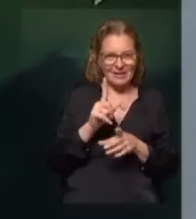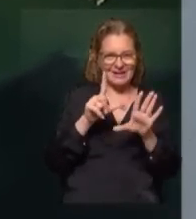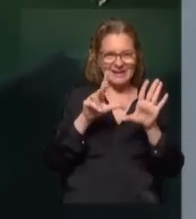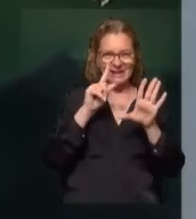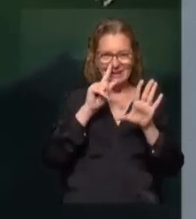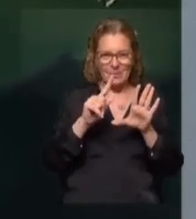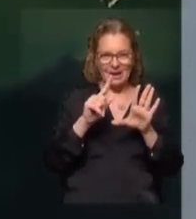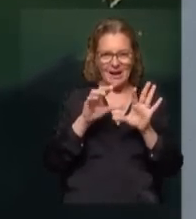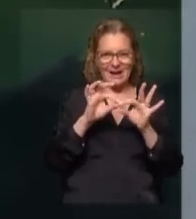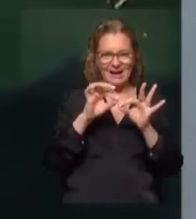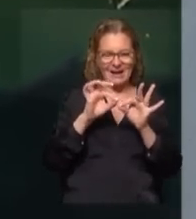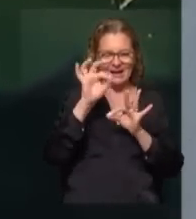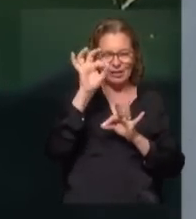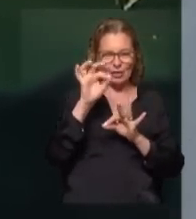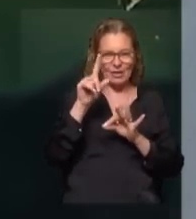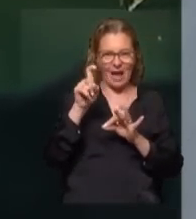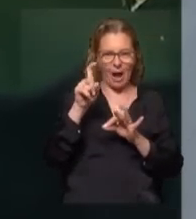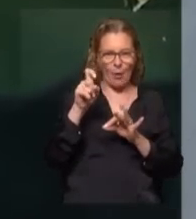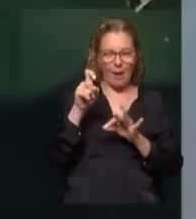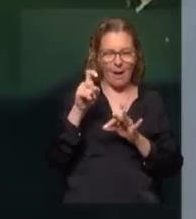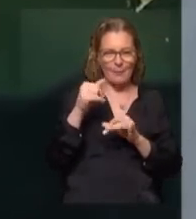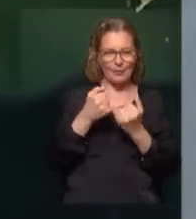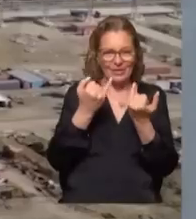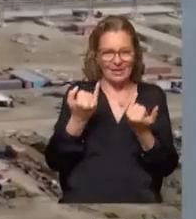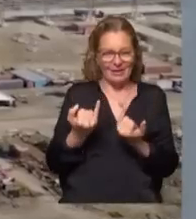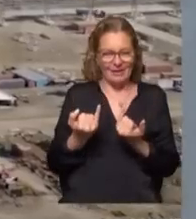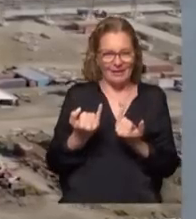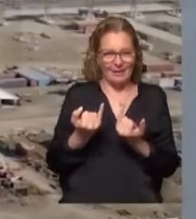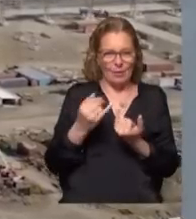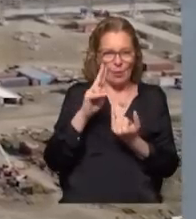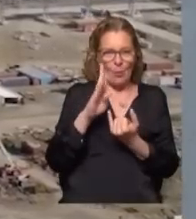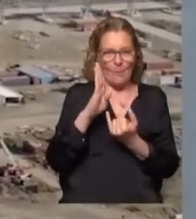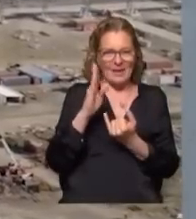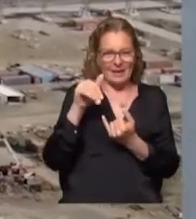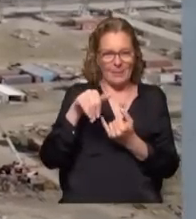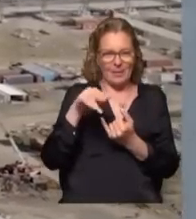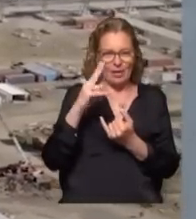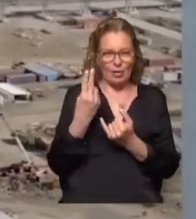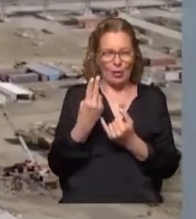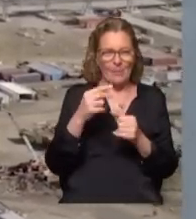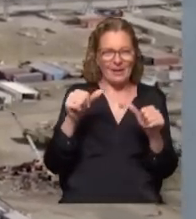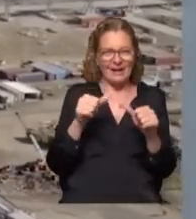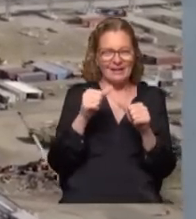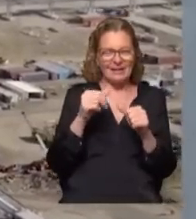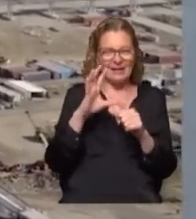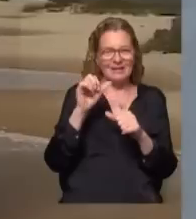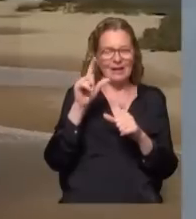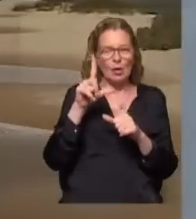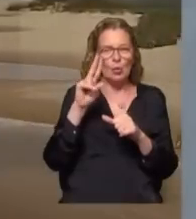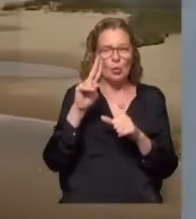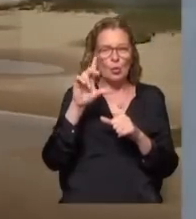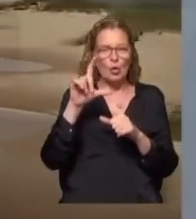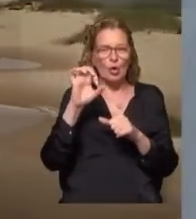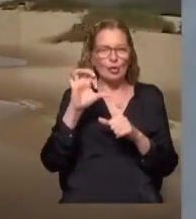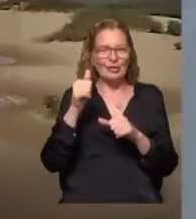7 millones de litros de agua de oce por día upm2 para producir celulosa consume